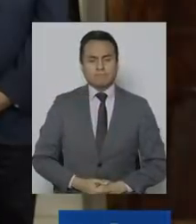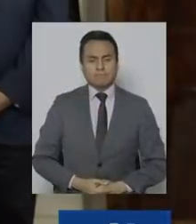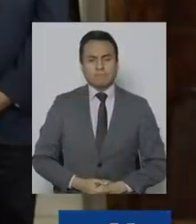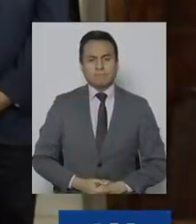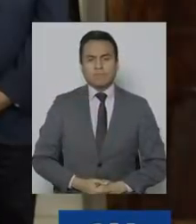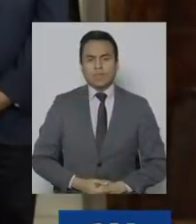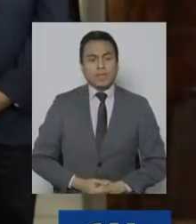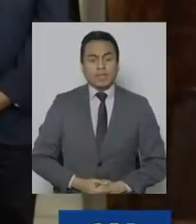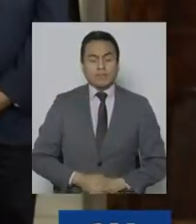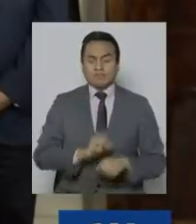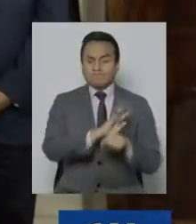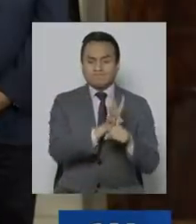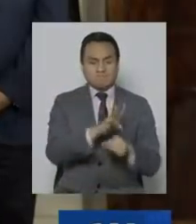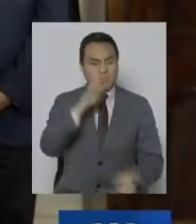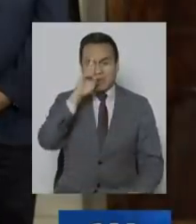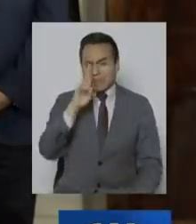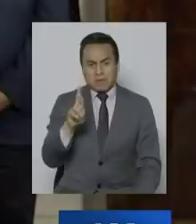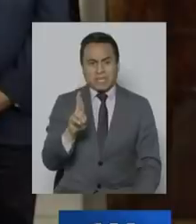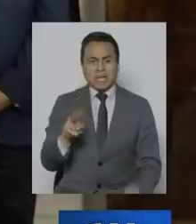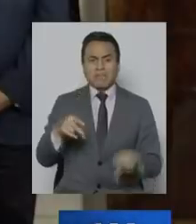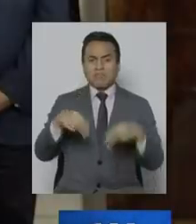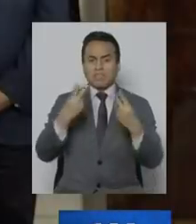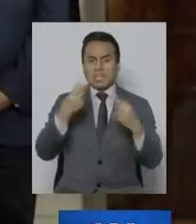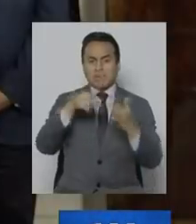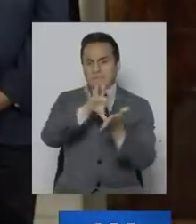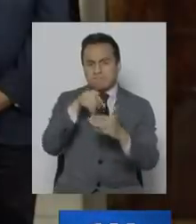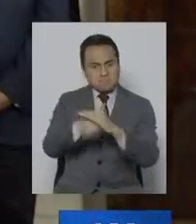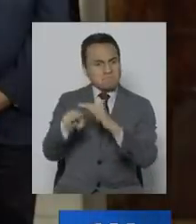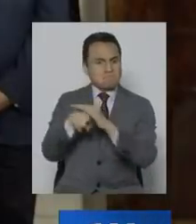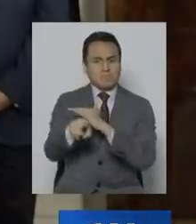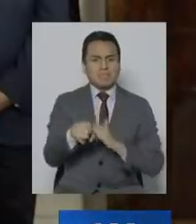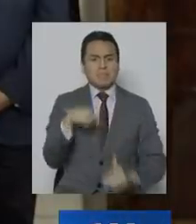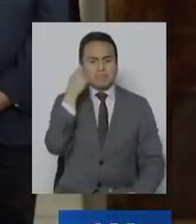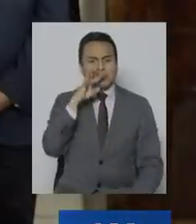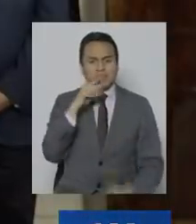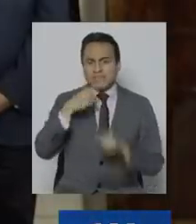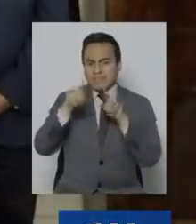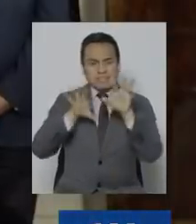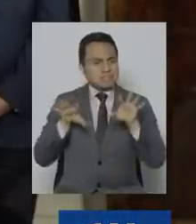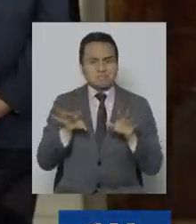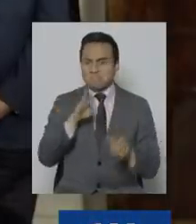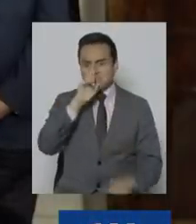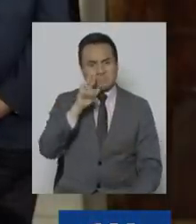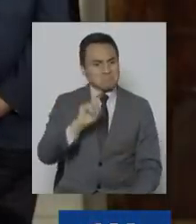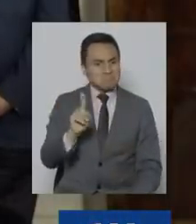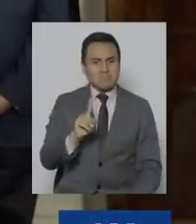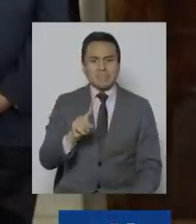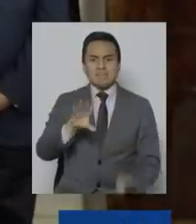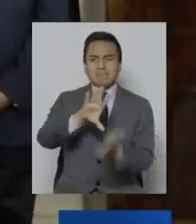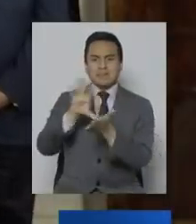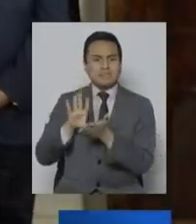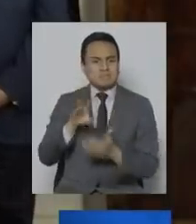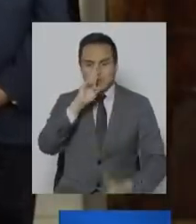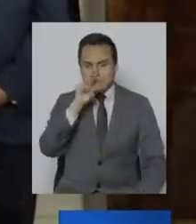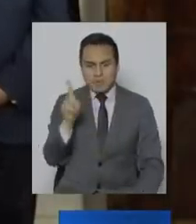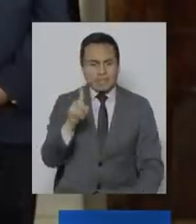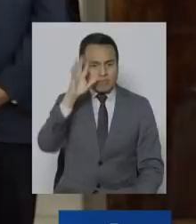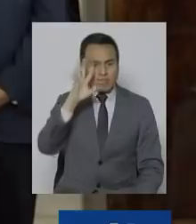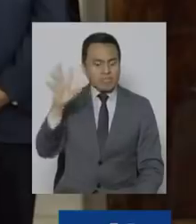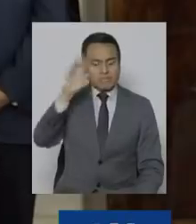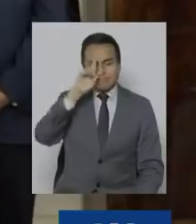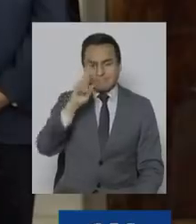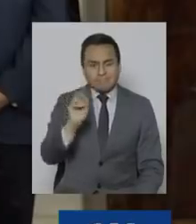No respeta fronteras, no respeta razas, no respeta nacionalidades, no respeta